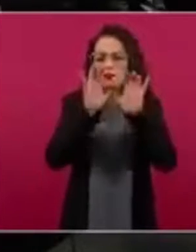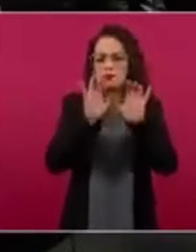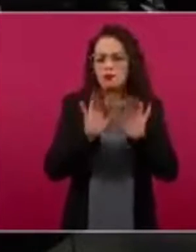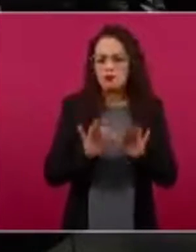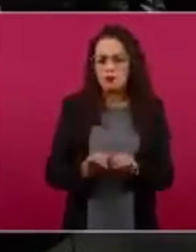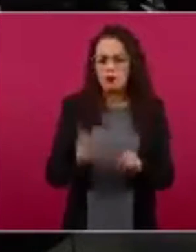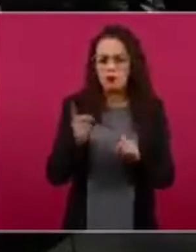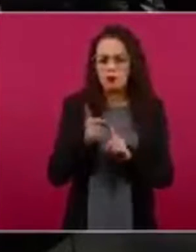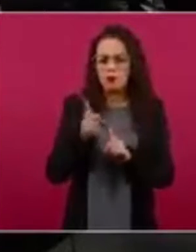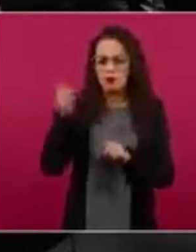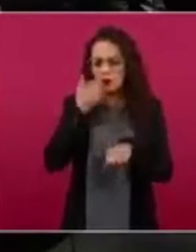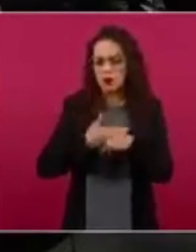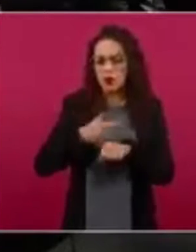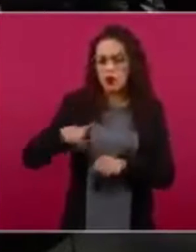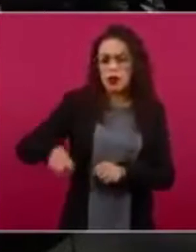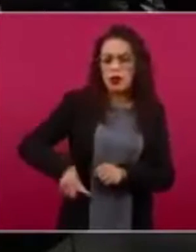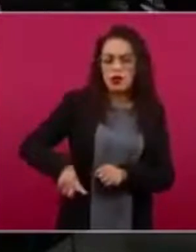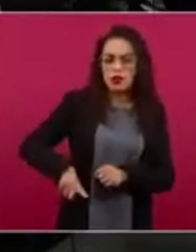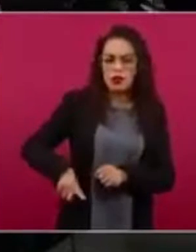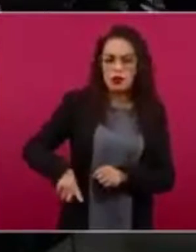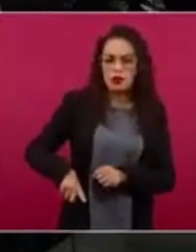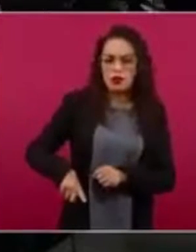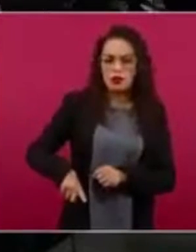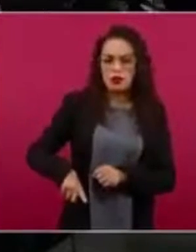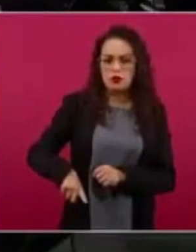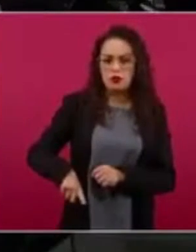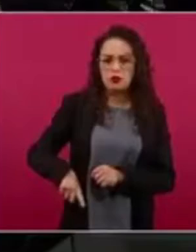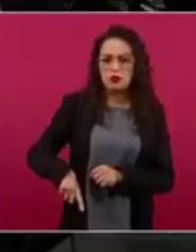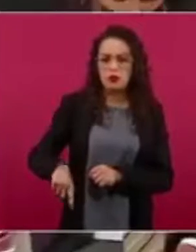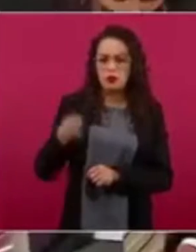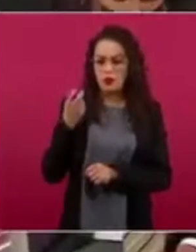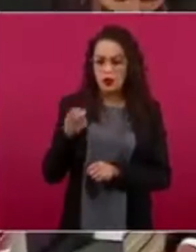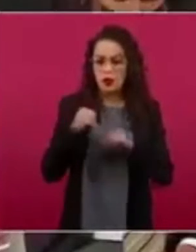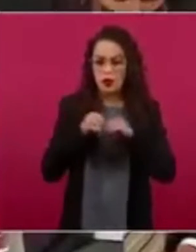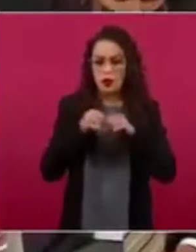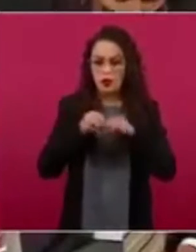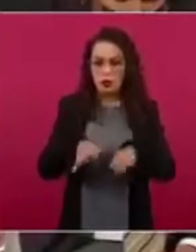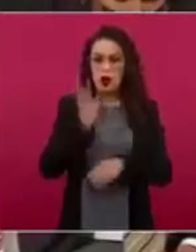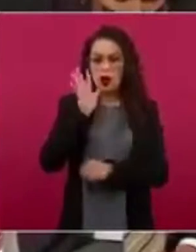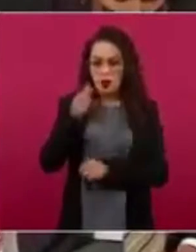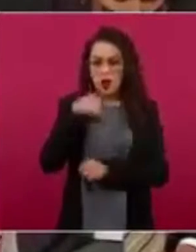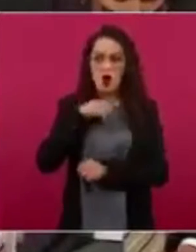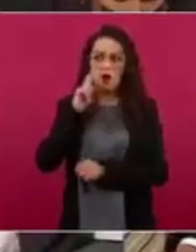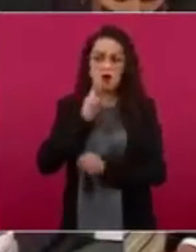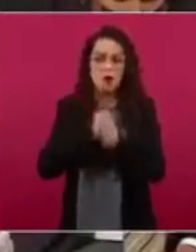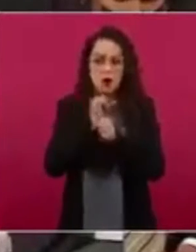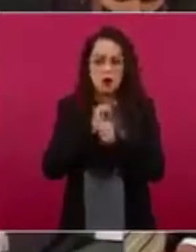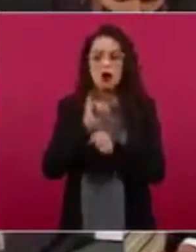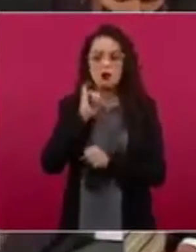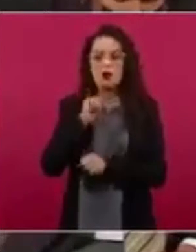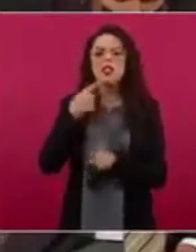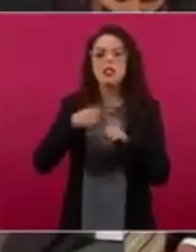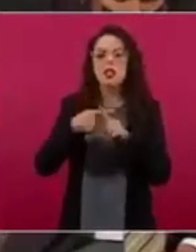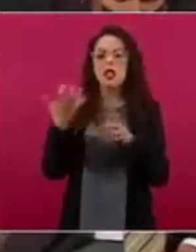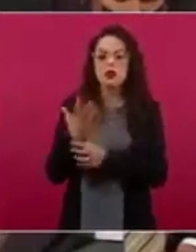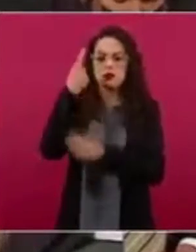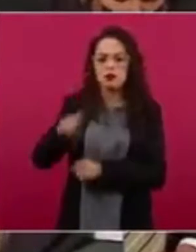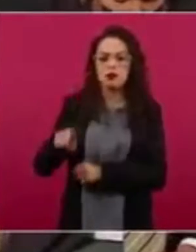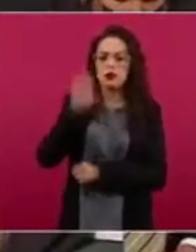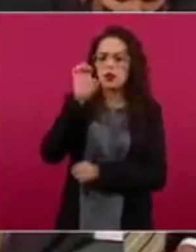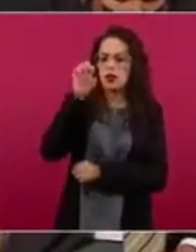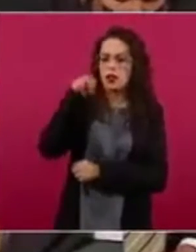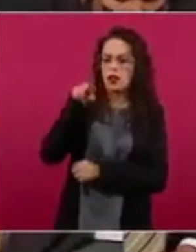la Secretaría de Gobernación, información que tenemos corroborada, que fue ordenada por el funcionario Enrique